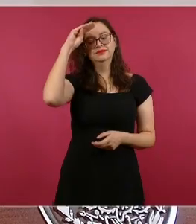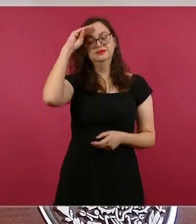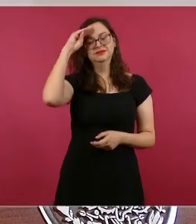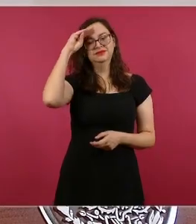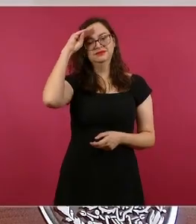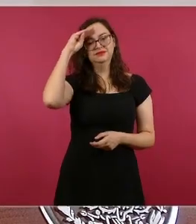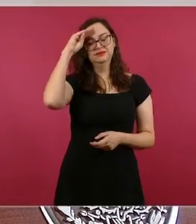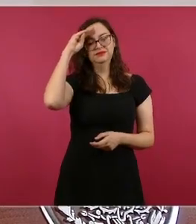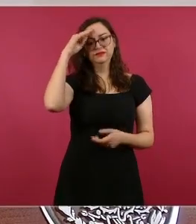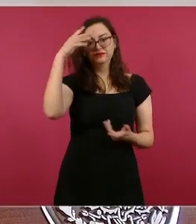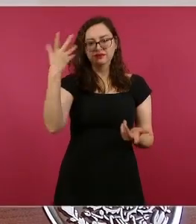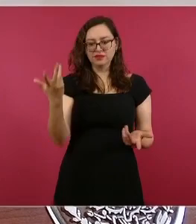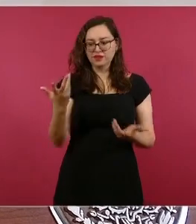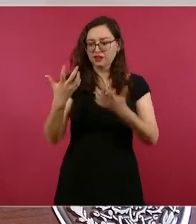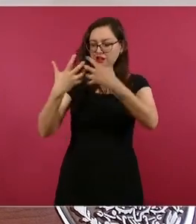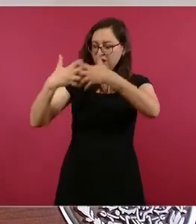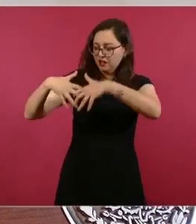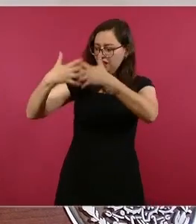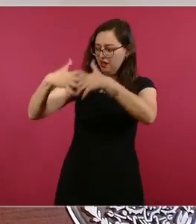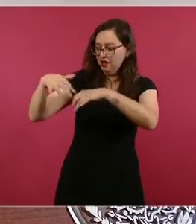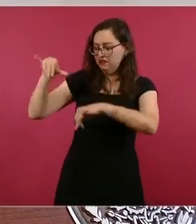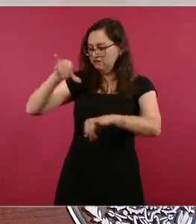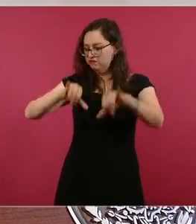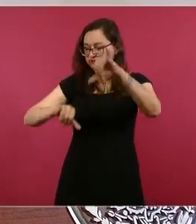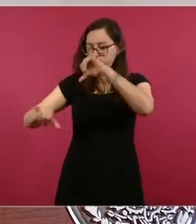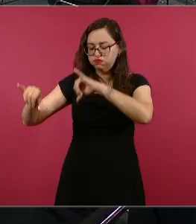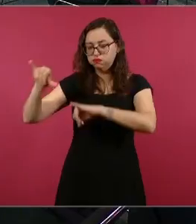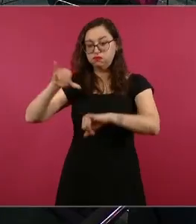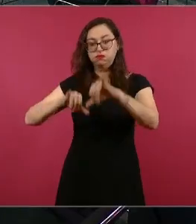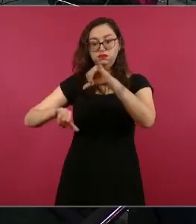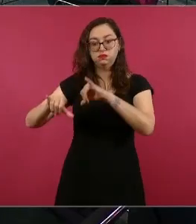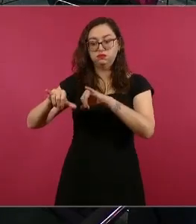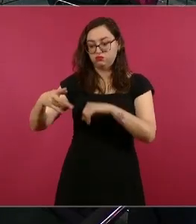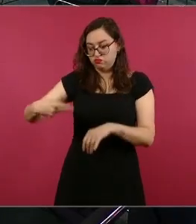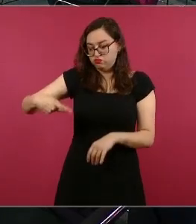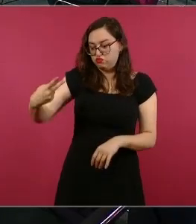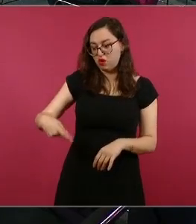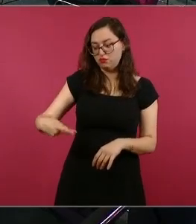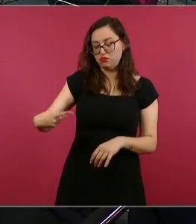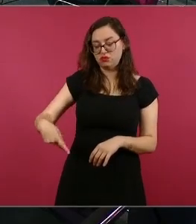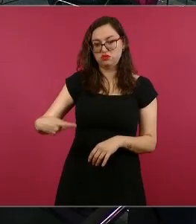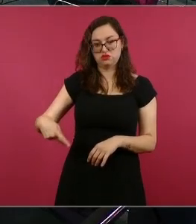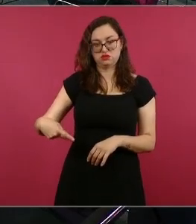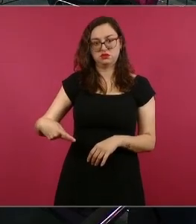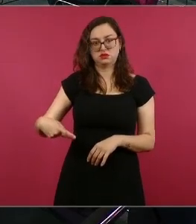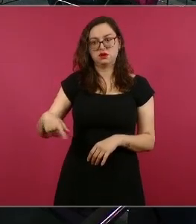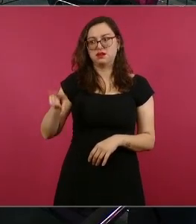de la planta de fertilizante en Coatzacoalcos,